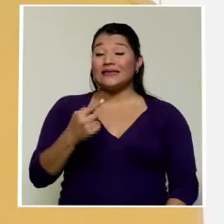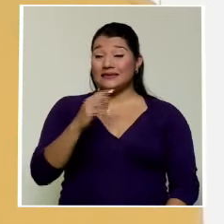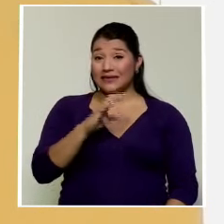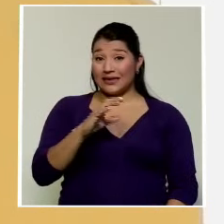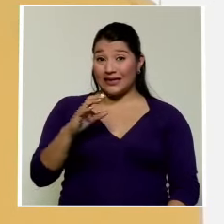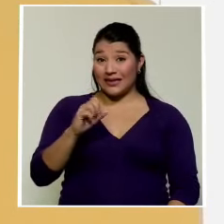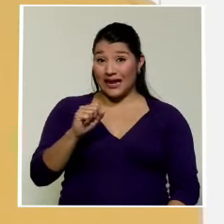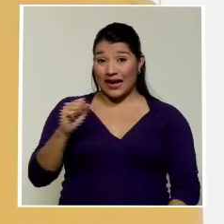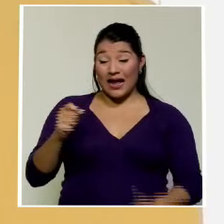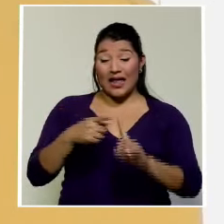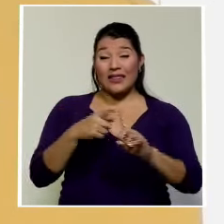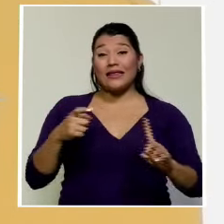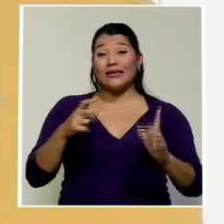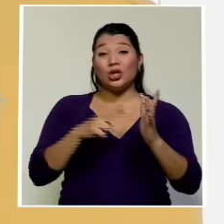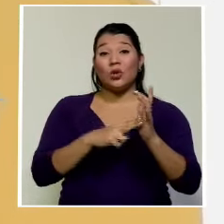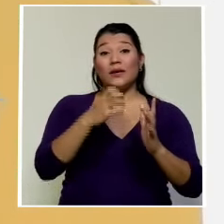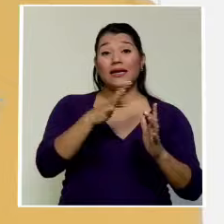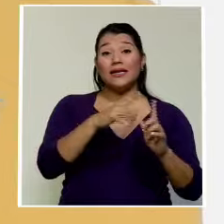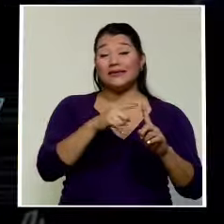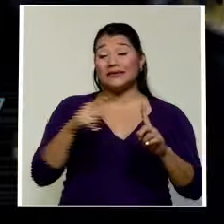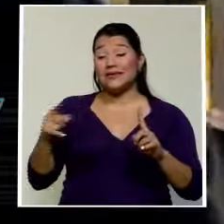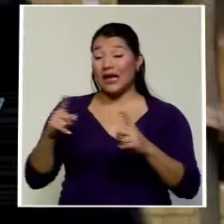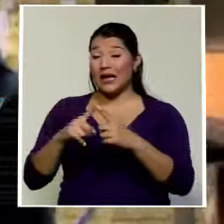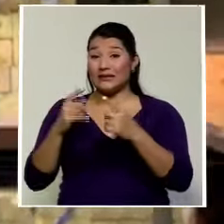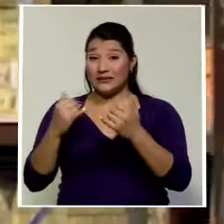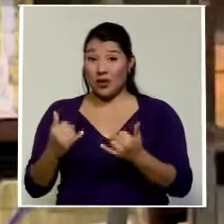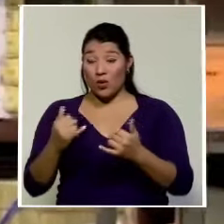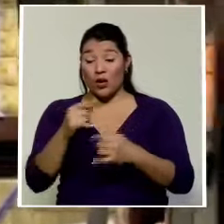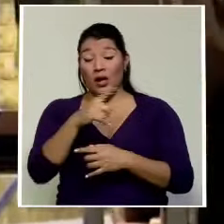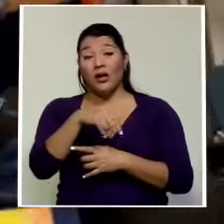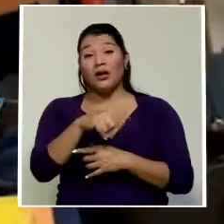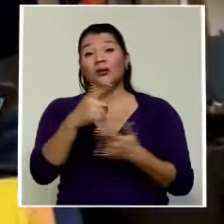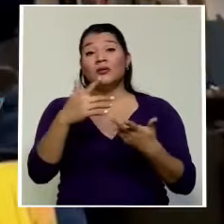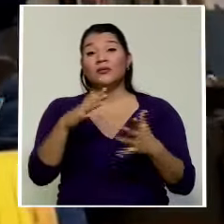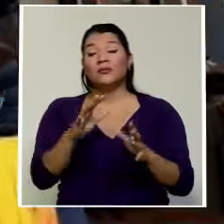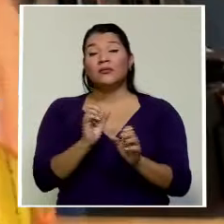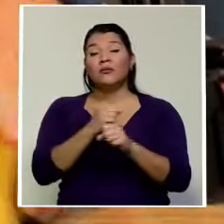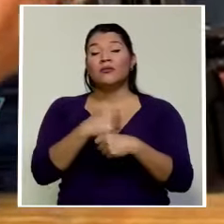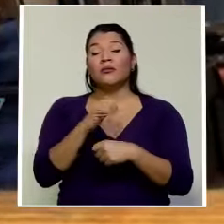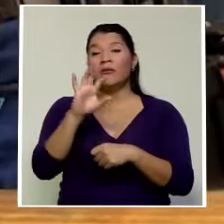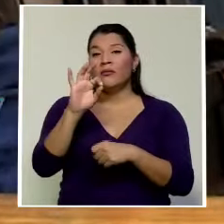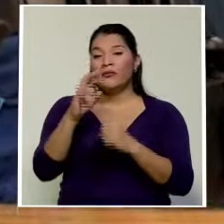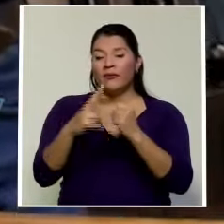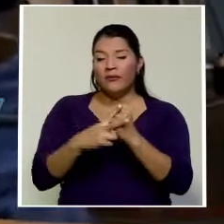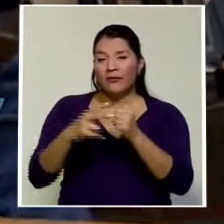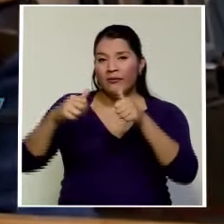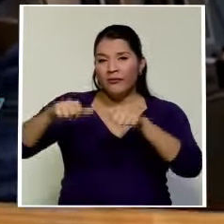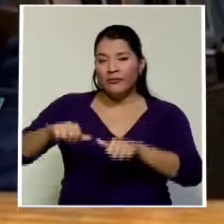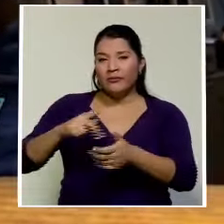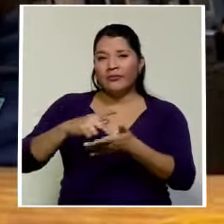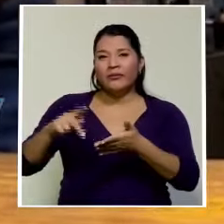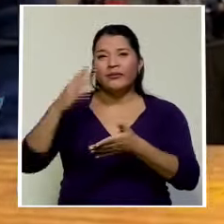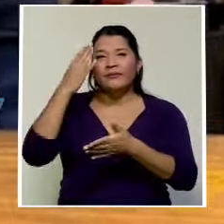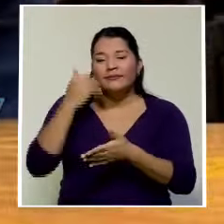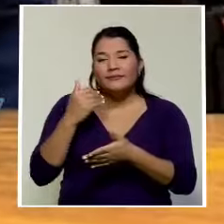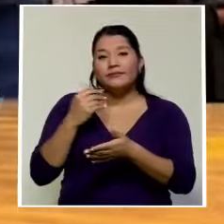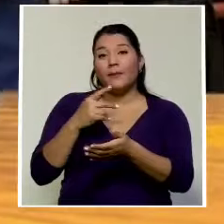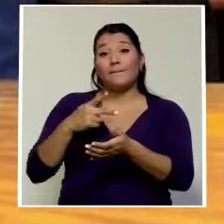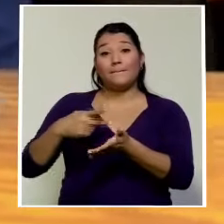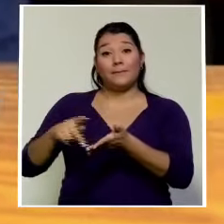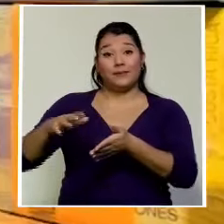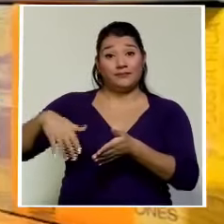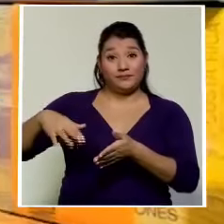del 2015 a la fecha, Upala Agrícola ha tramitado 9 arreglos de pago por estar morosa con montos que van